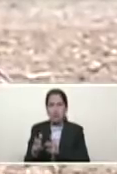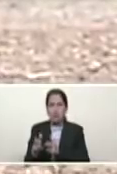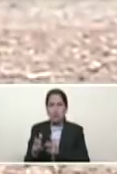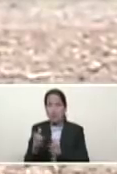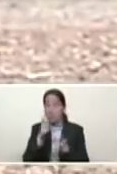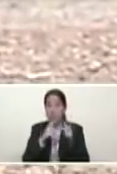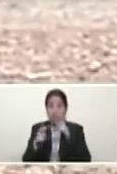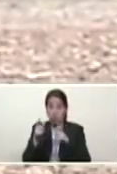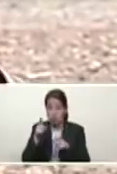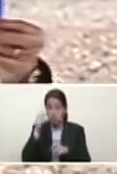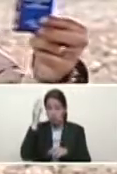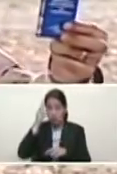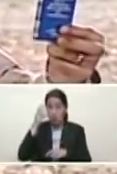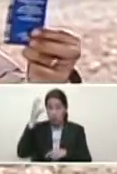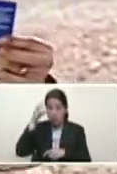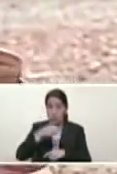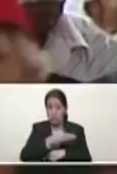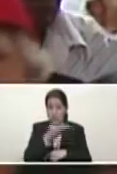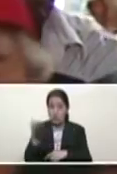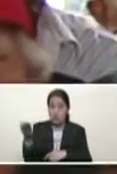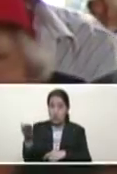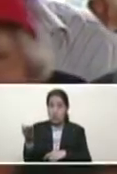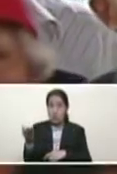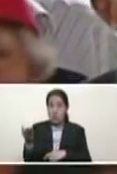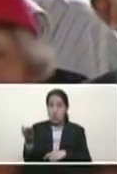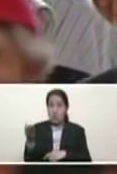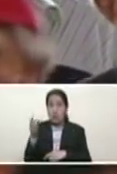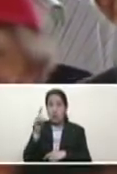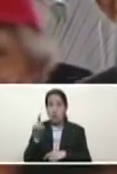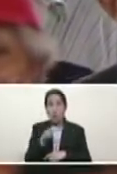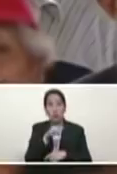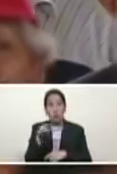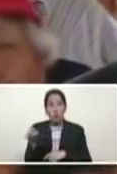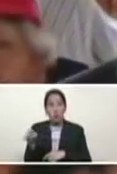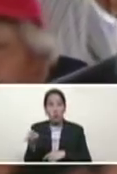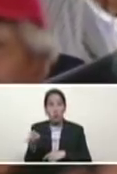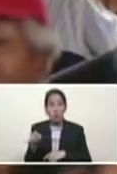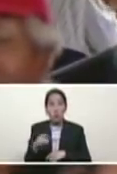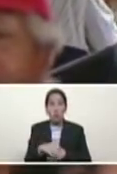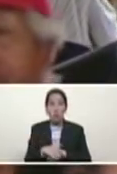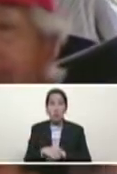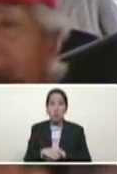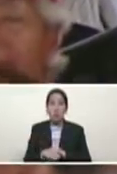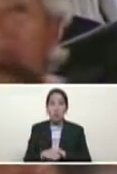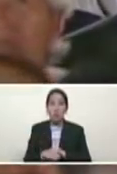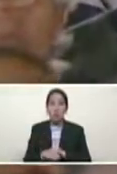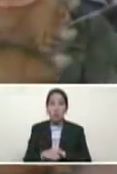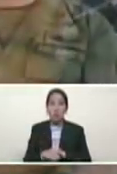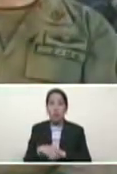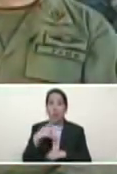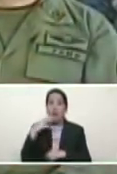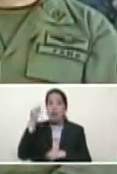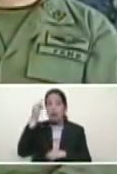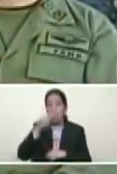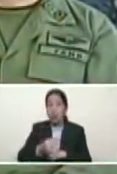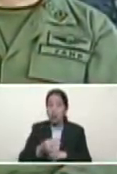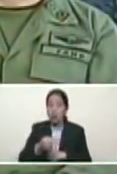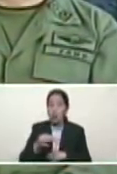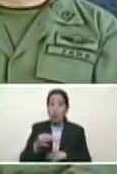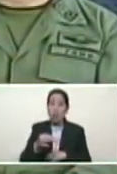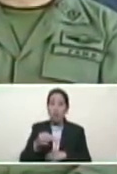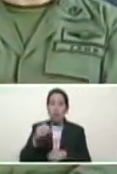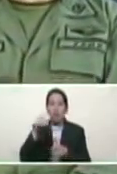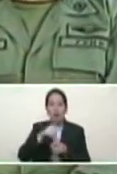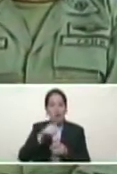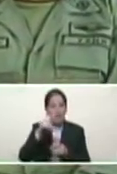Pregunto a la conciencia nacional. Tengo que hacer esa pregunta. Yo creo en la palabra, en el voto, en